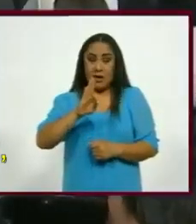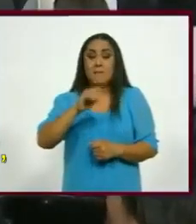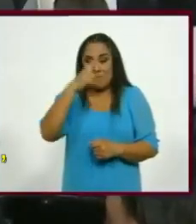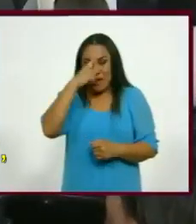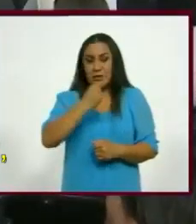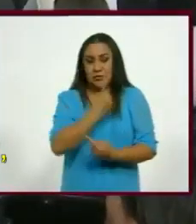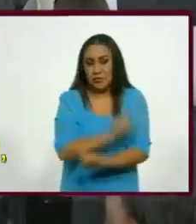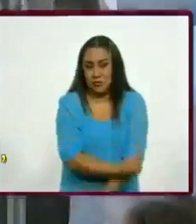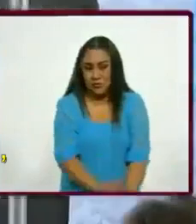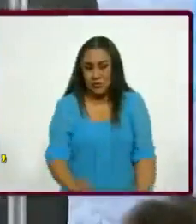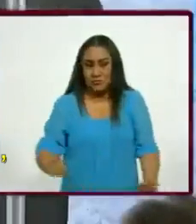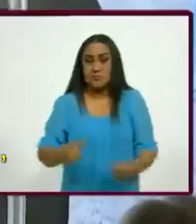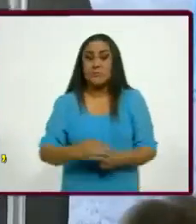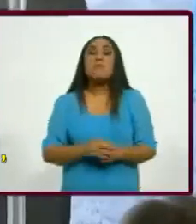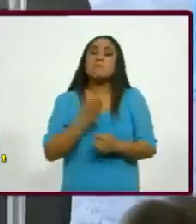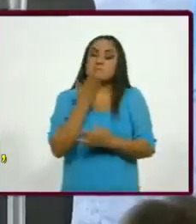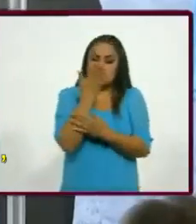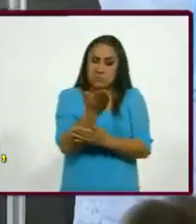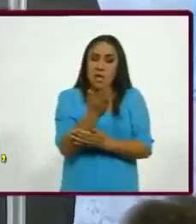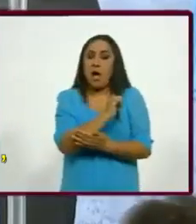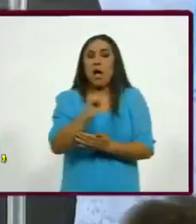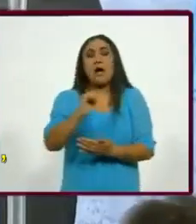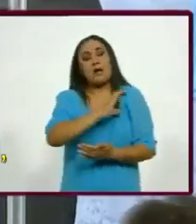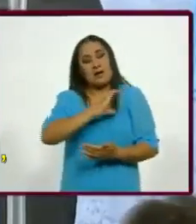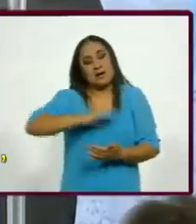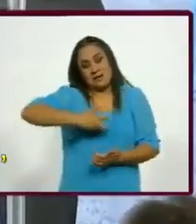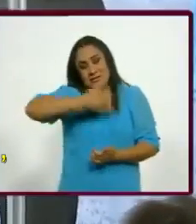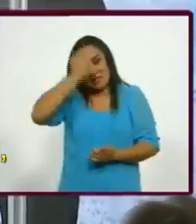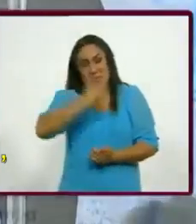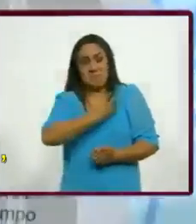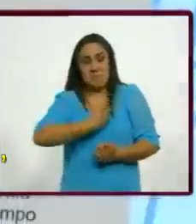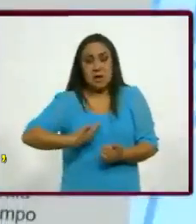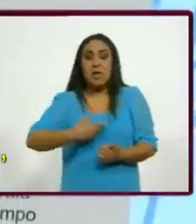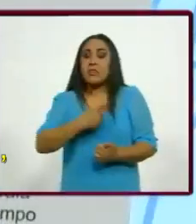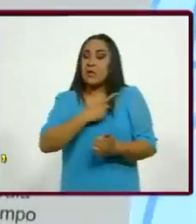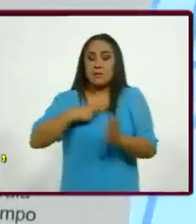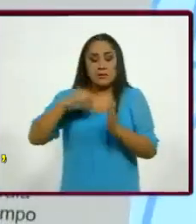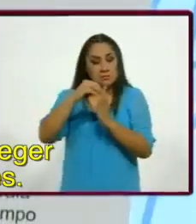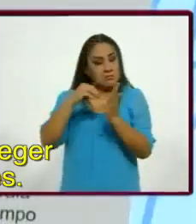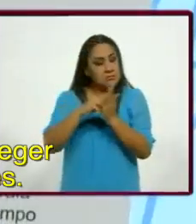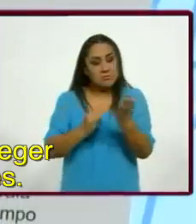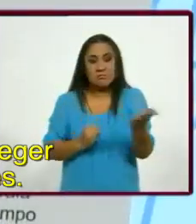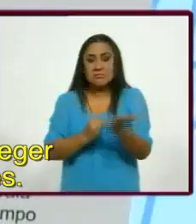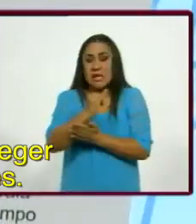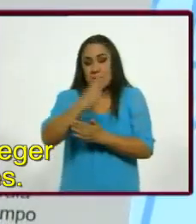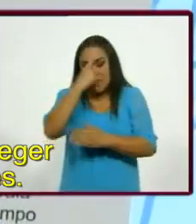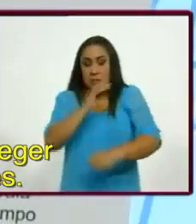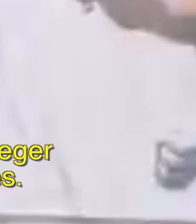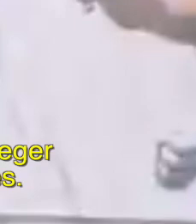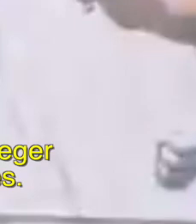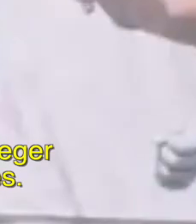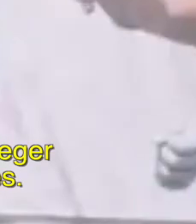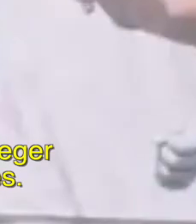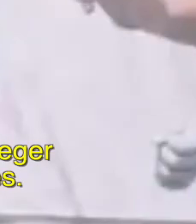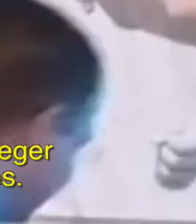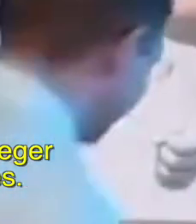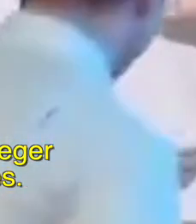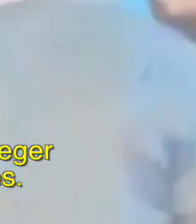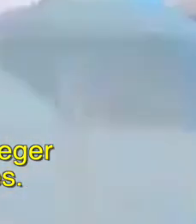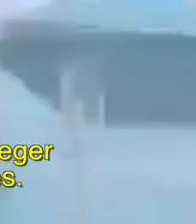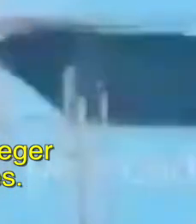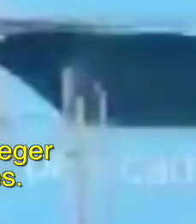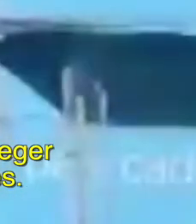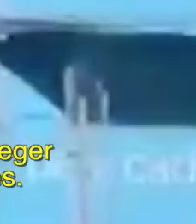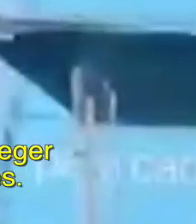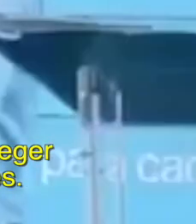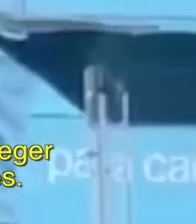formas de malnutrición infantil, asegurar la educación a niños y adolescentes, terminar con la violencia contra estos sectores